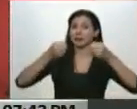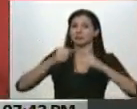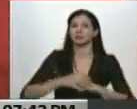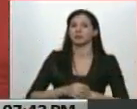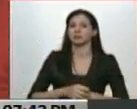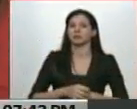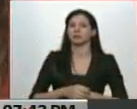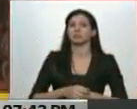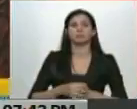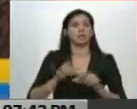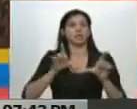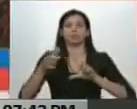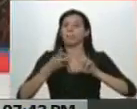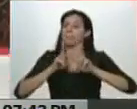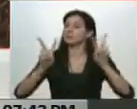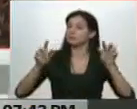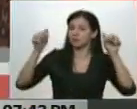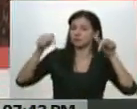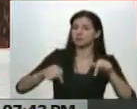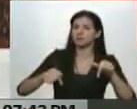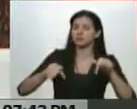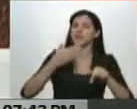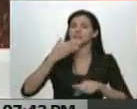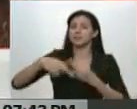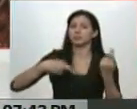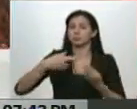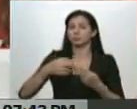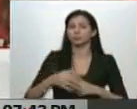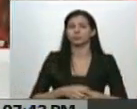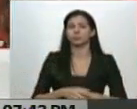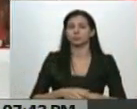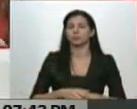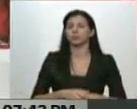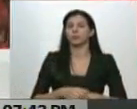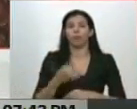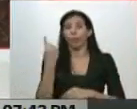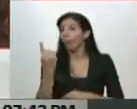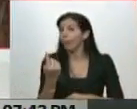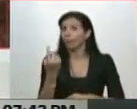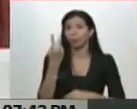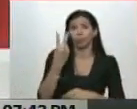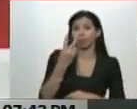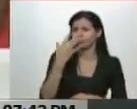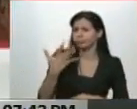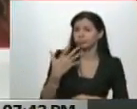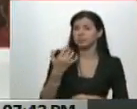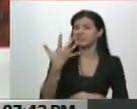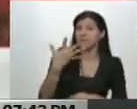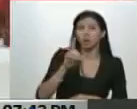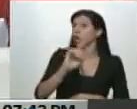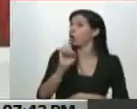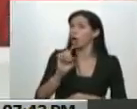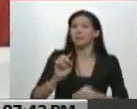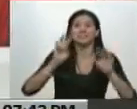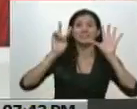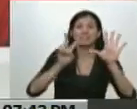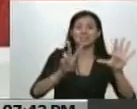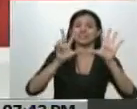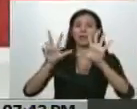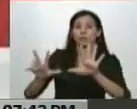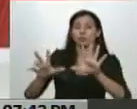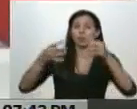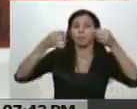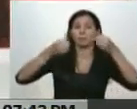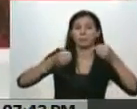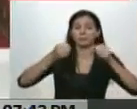han sido pacificados en revolución, ¿no? No estamos hablando de uno, ni de dos, ni de cinco. 78